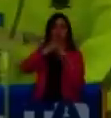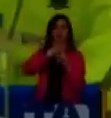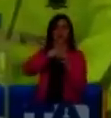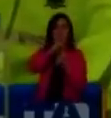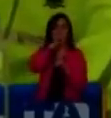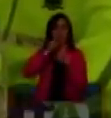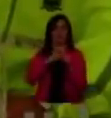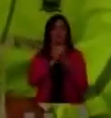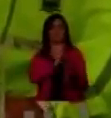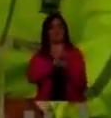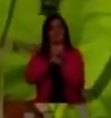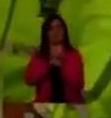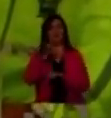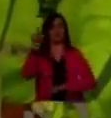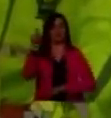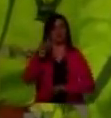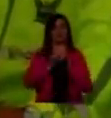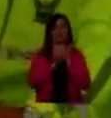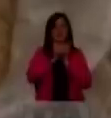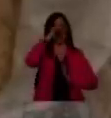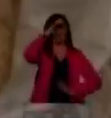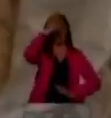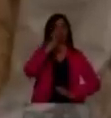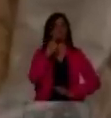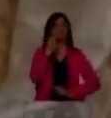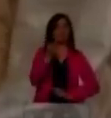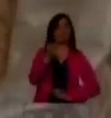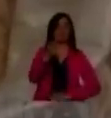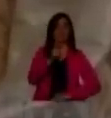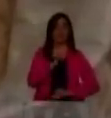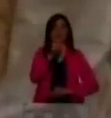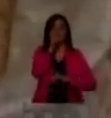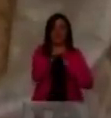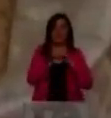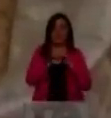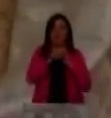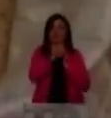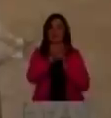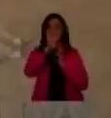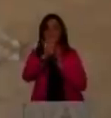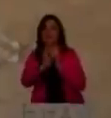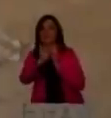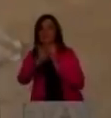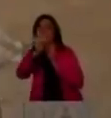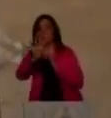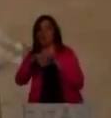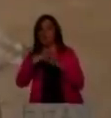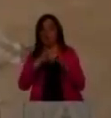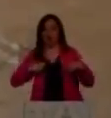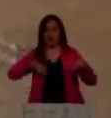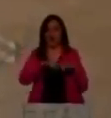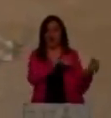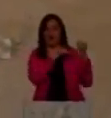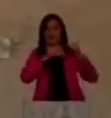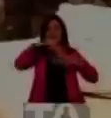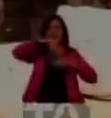a dar. La sustancia, explicó Diego Fuentes, ministro del Interior, había sido ocultada en 474 sacos de yute con sal que iban a ser